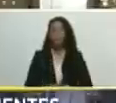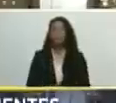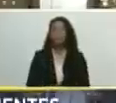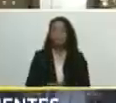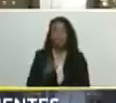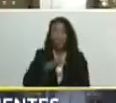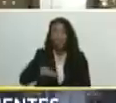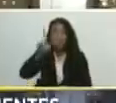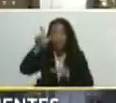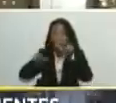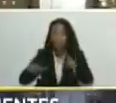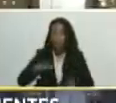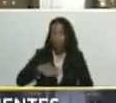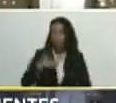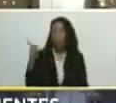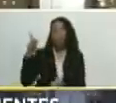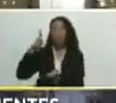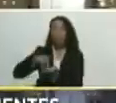donde el pueblo puede,